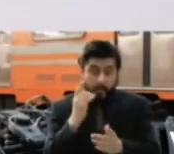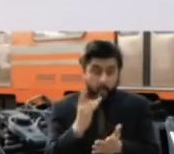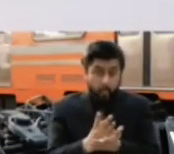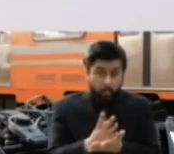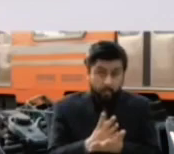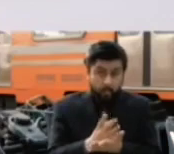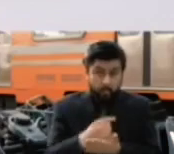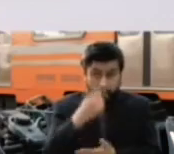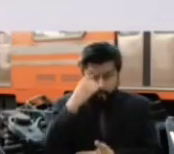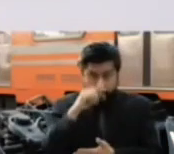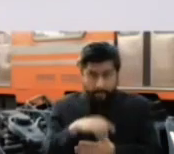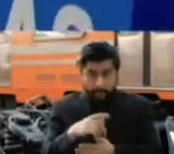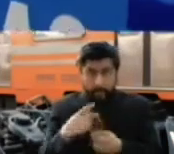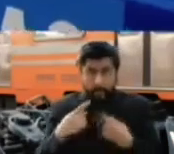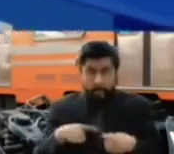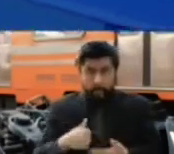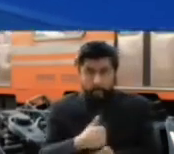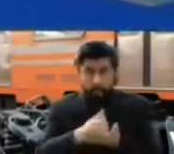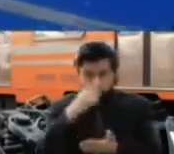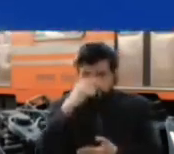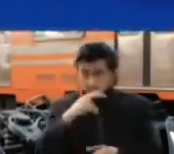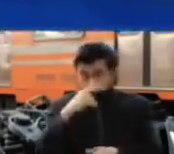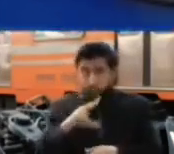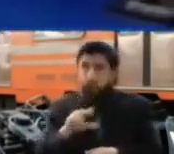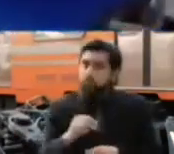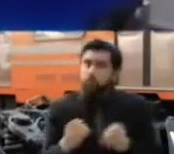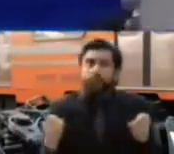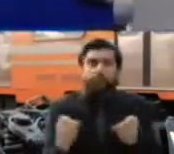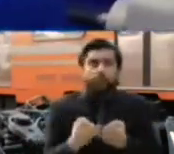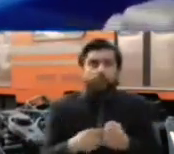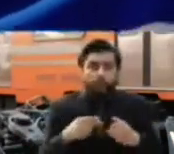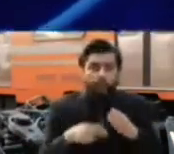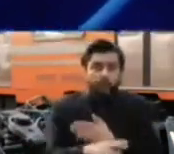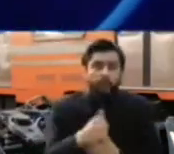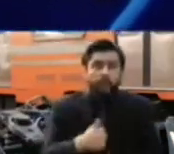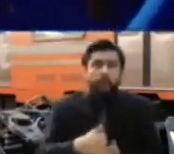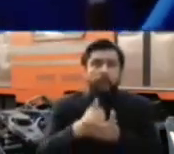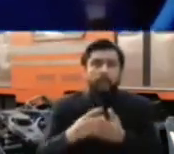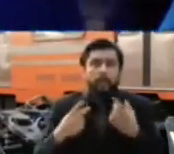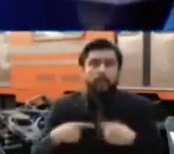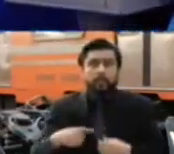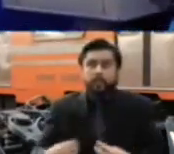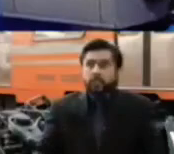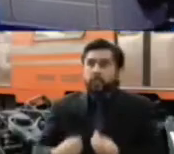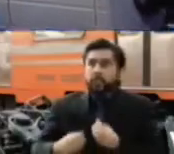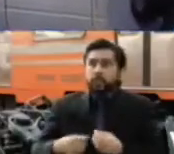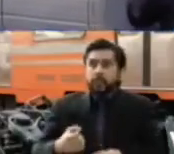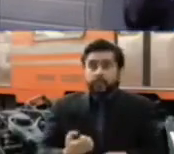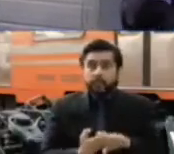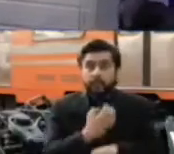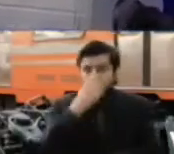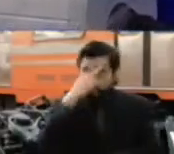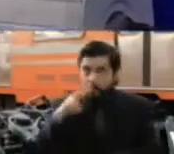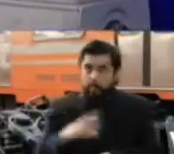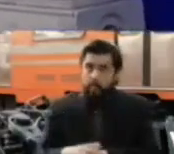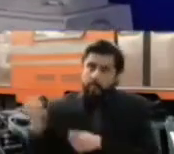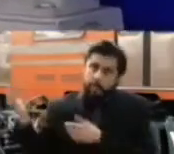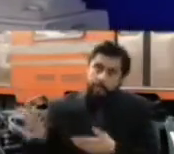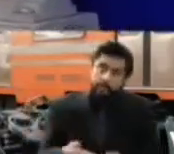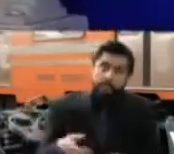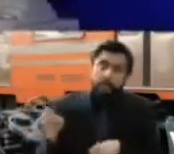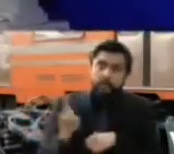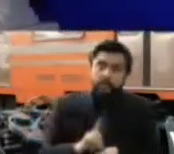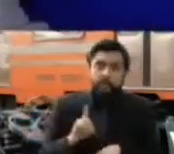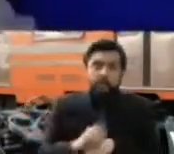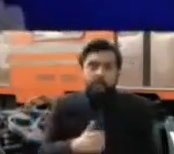los habitantes de la ciudad, sino en una parte fundamental de la zona conurbada, de los habitantes del Estado de México hacia la Ciudad de México y obviamente en su